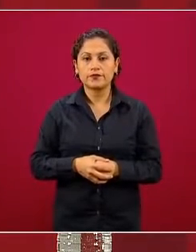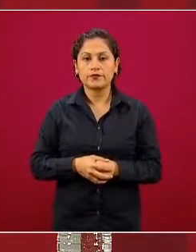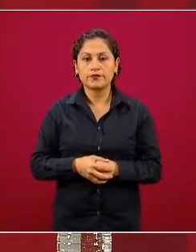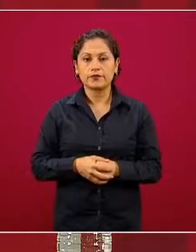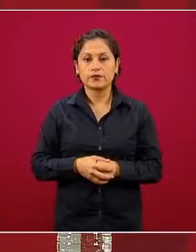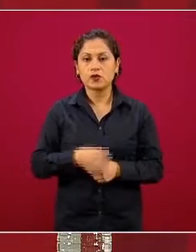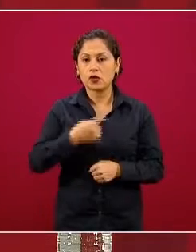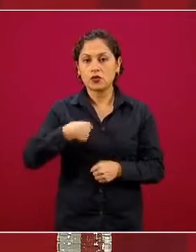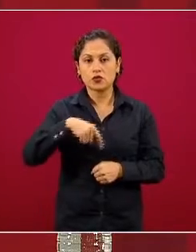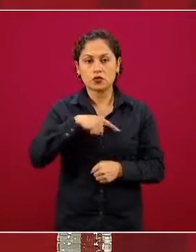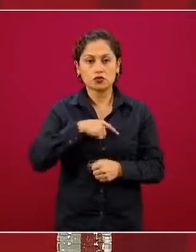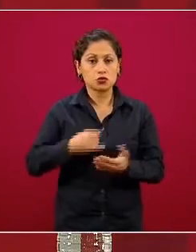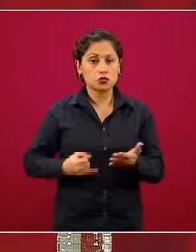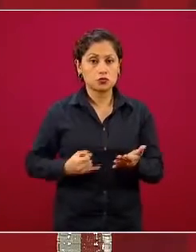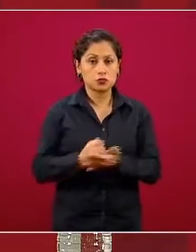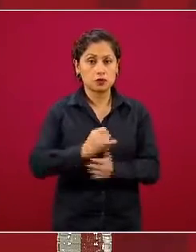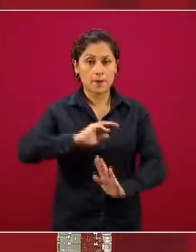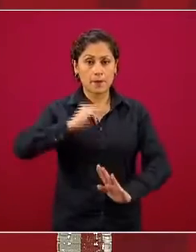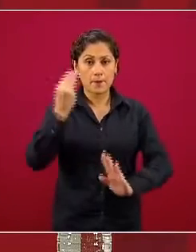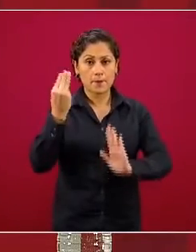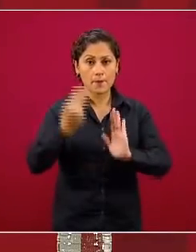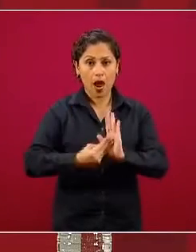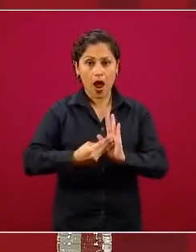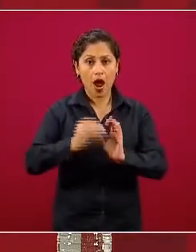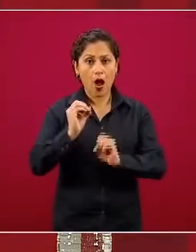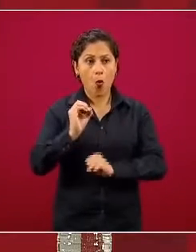multe a las personas que están caminando en la calle.